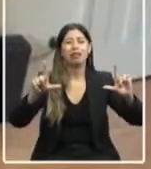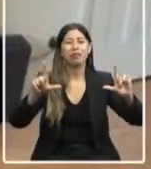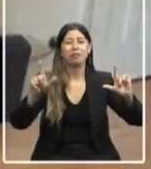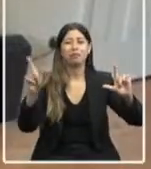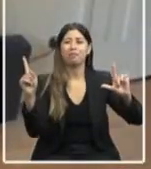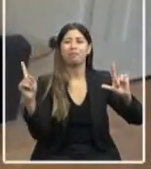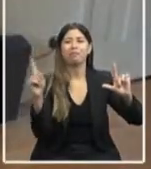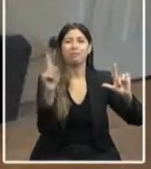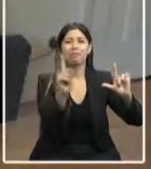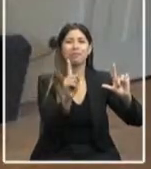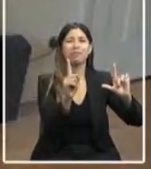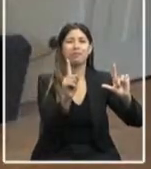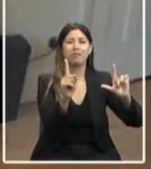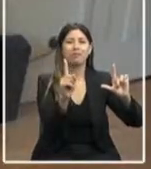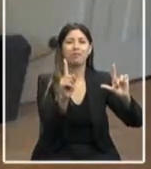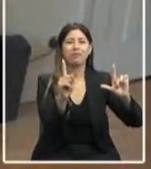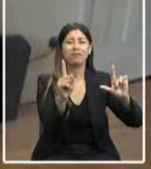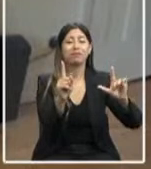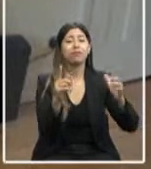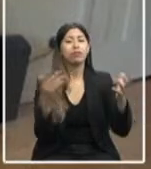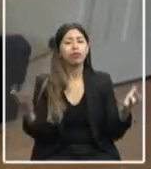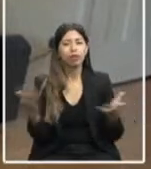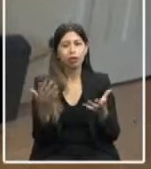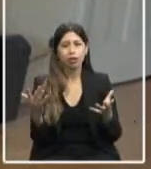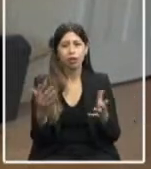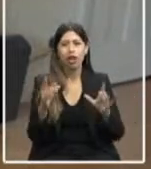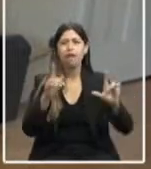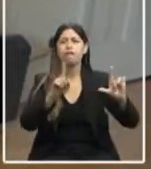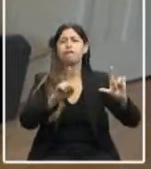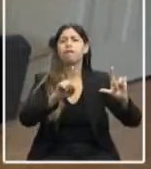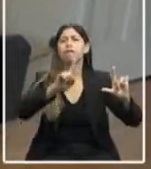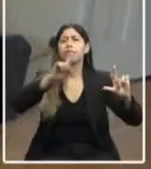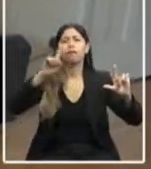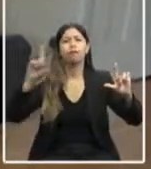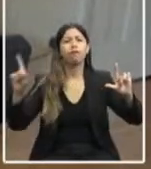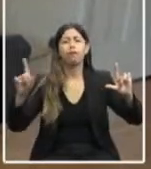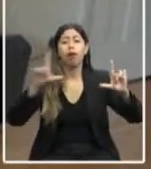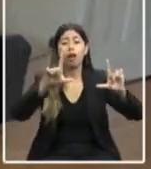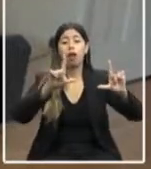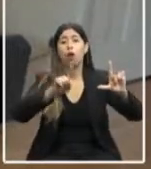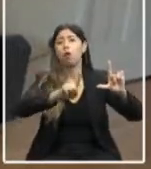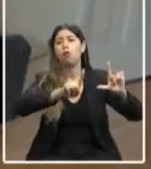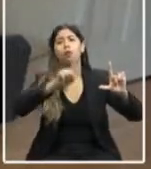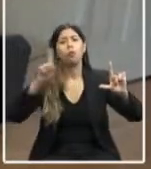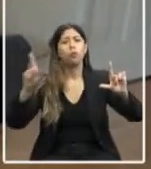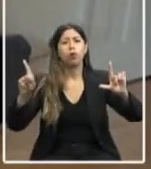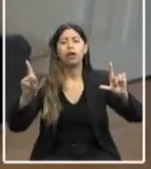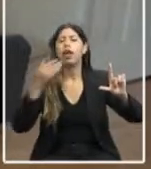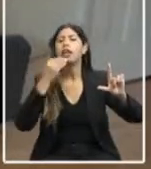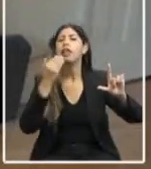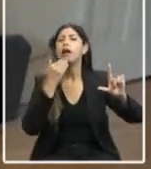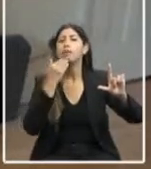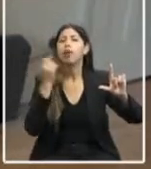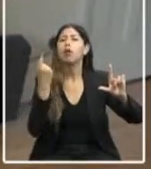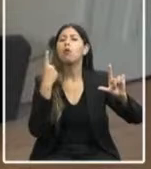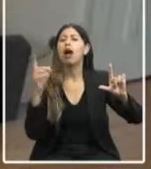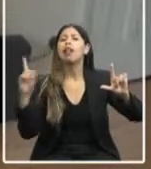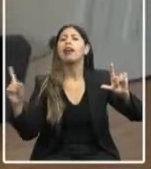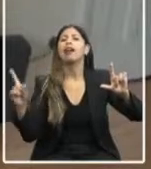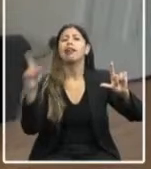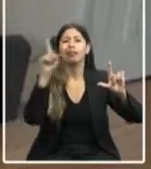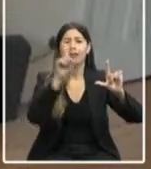son los elementos que quedan fuera del cuadro y cuáles son los elementos que hay que integrar en el cuadro. Por ejemplo, el